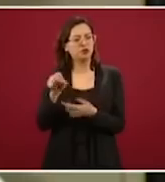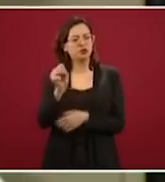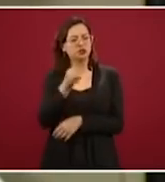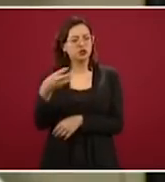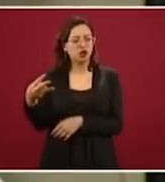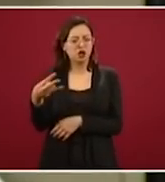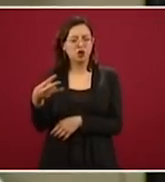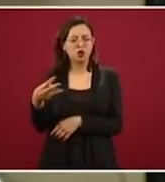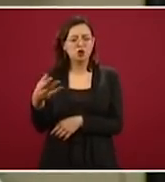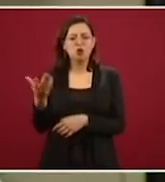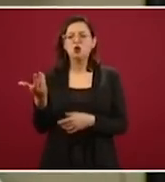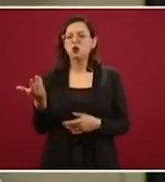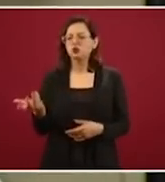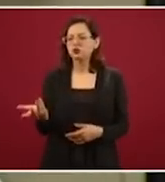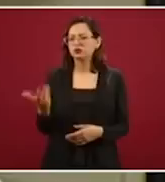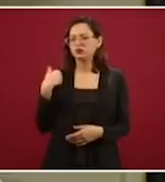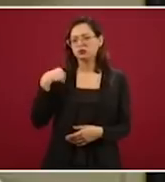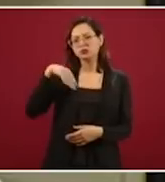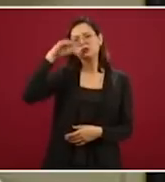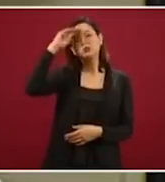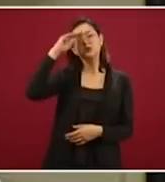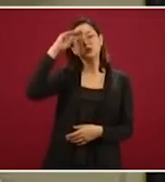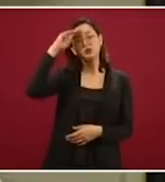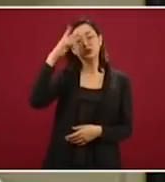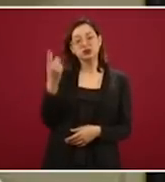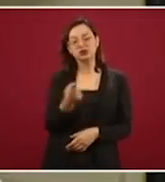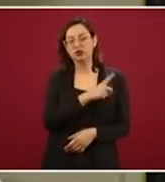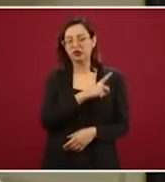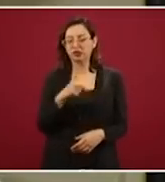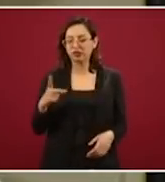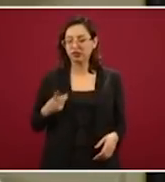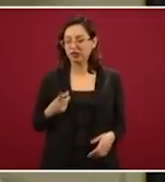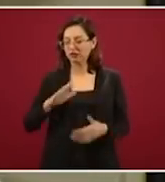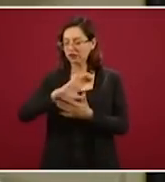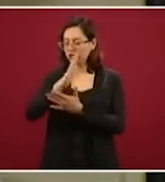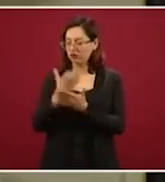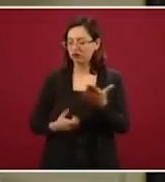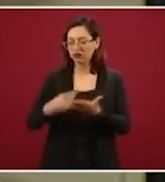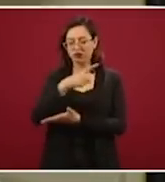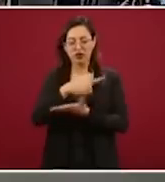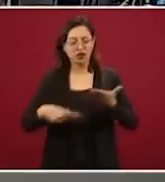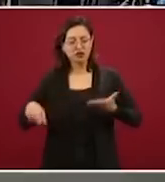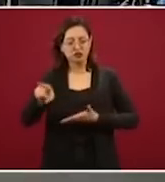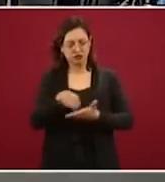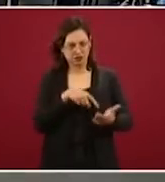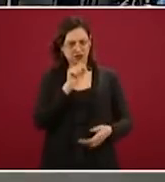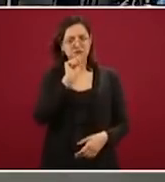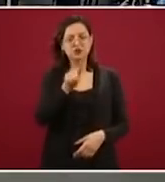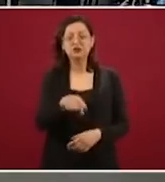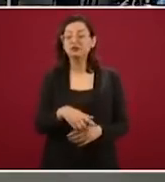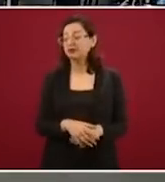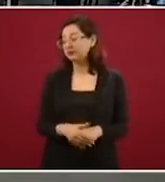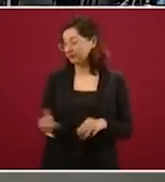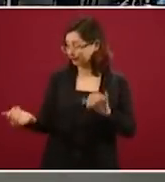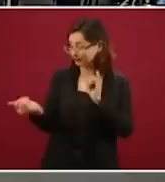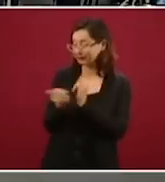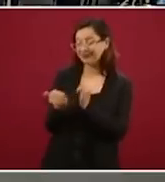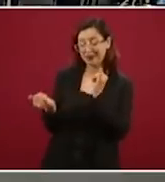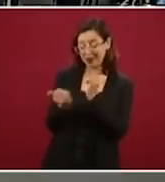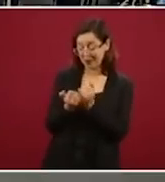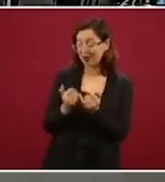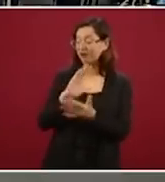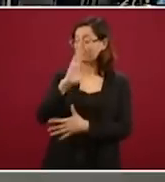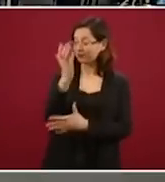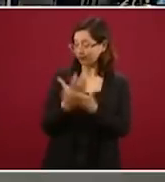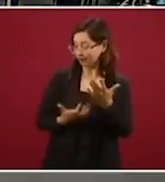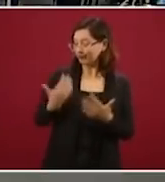aproximadamente. Entonces, yo pienso que se debe de acabar con ese contrato también. Sí, y está en revisión también ese